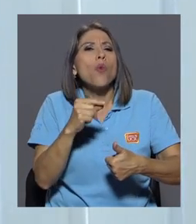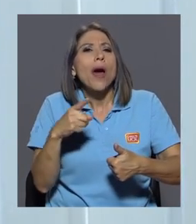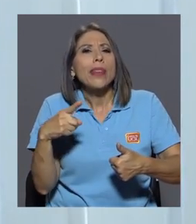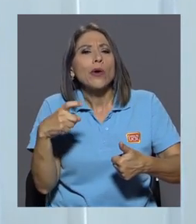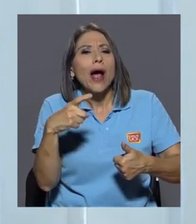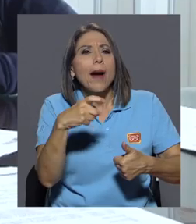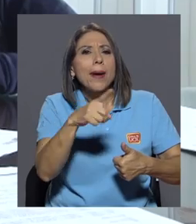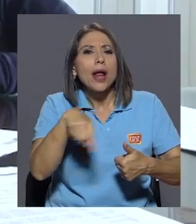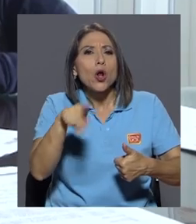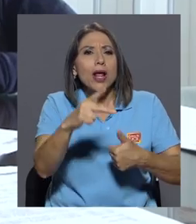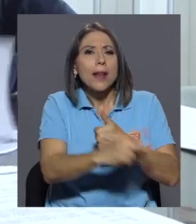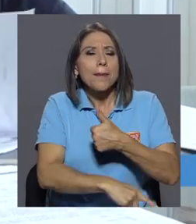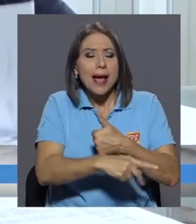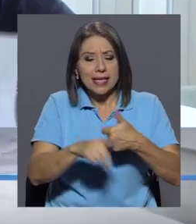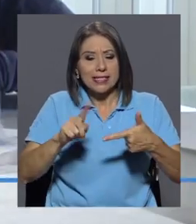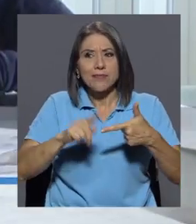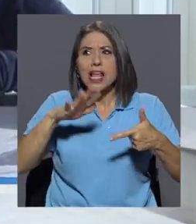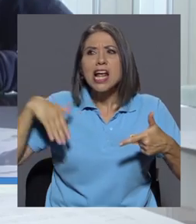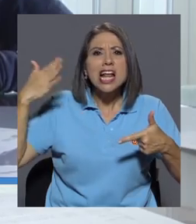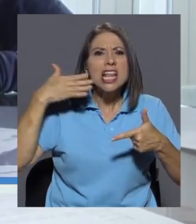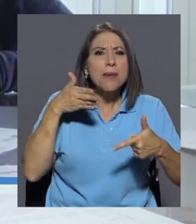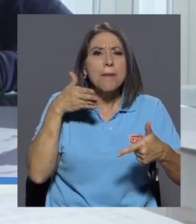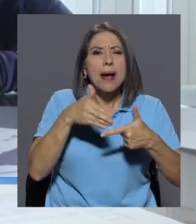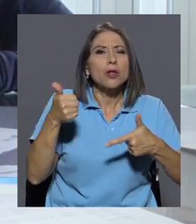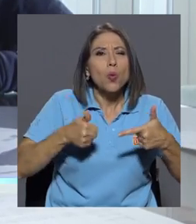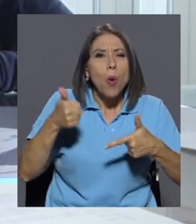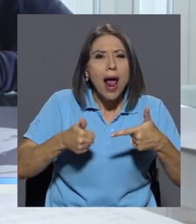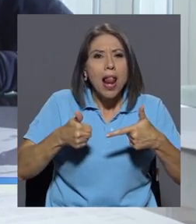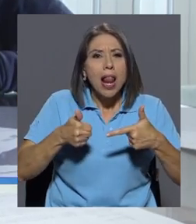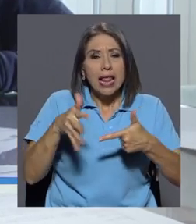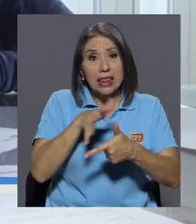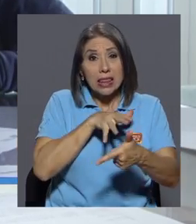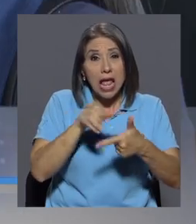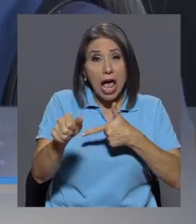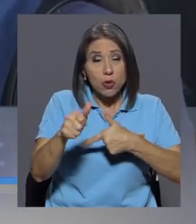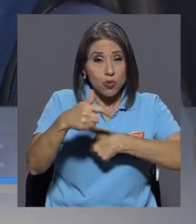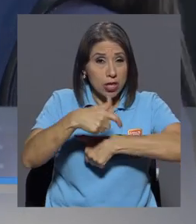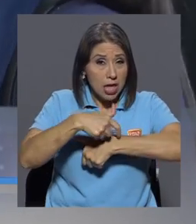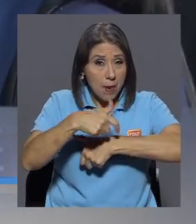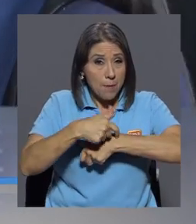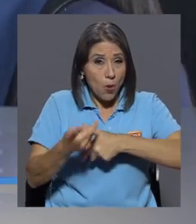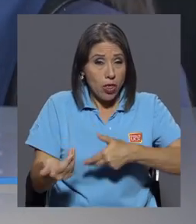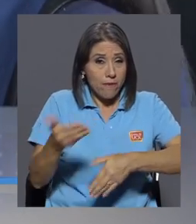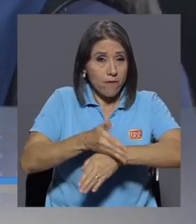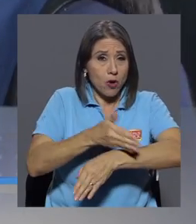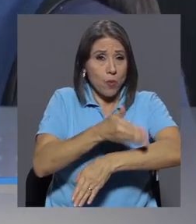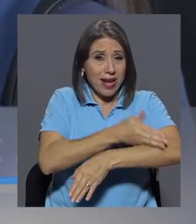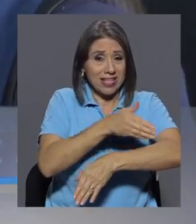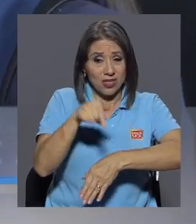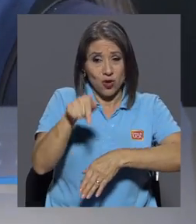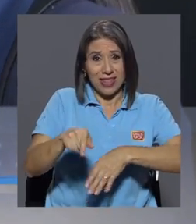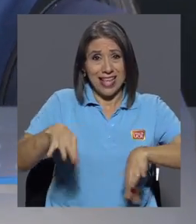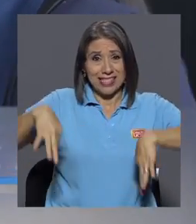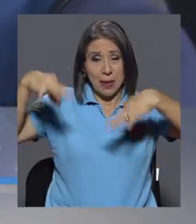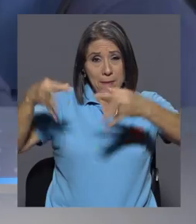país, cuál es el impacto del clima, el daño y el tiempo de recuperación de la pesca de arrastre, y no hay un análisis de